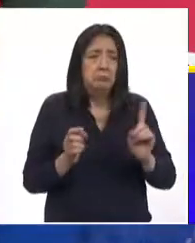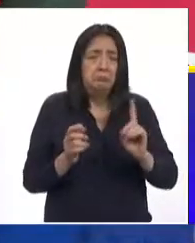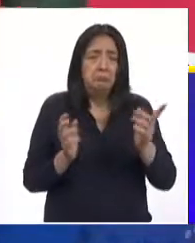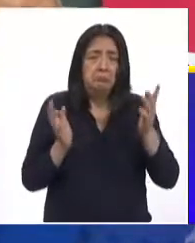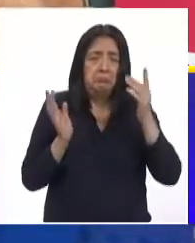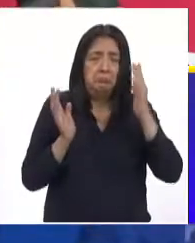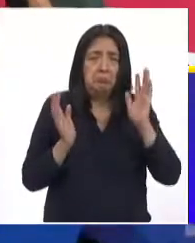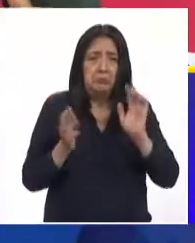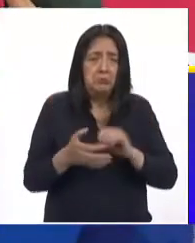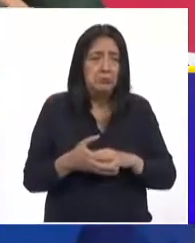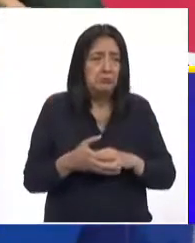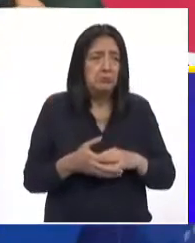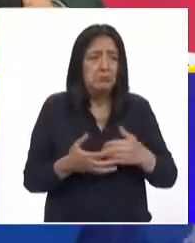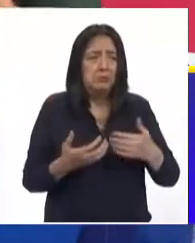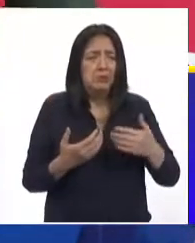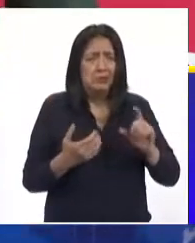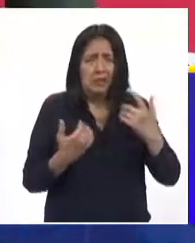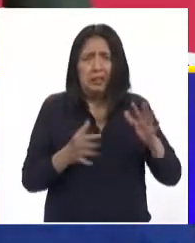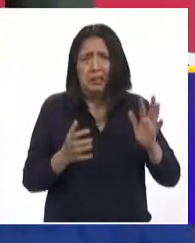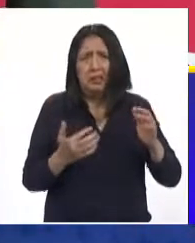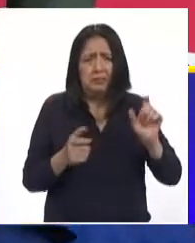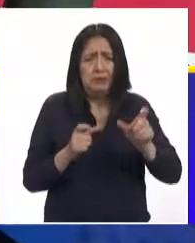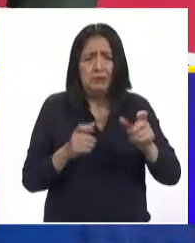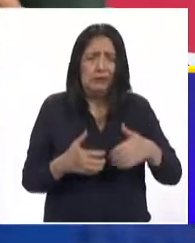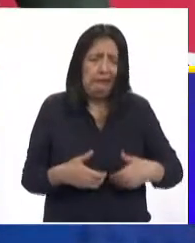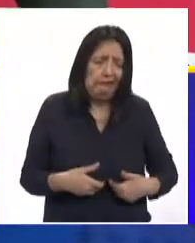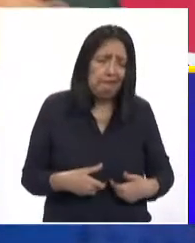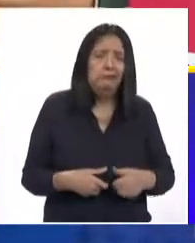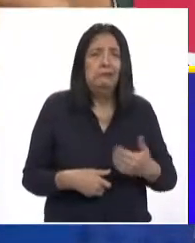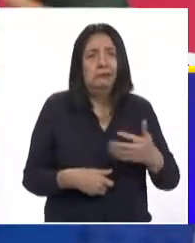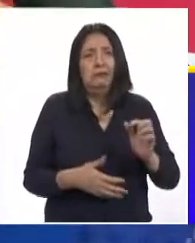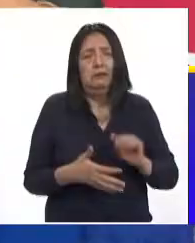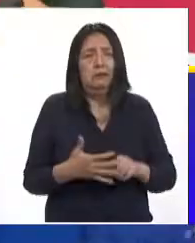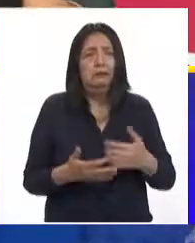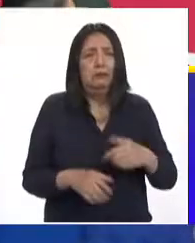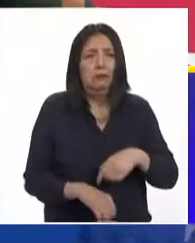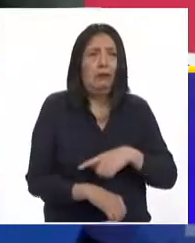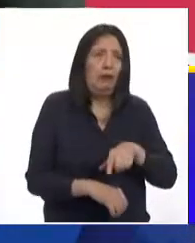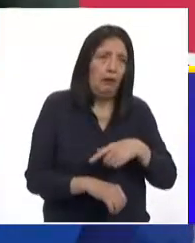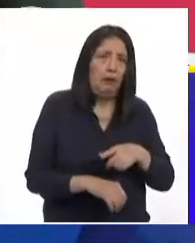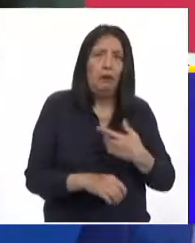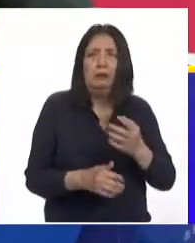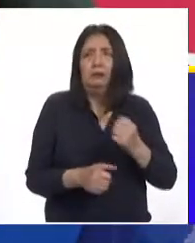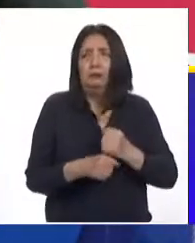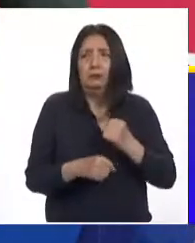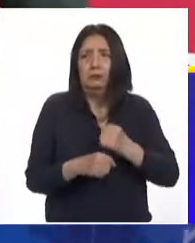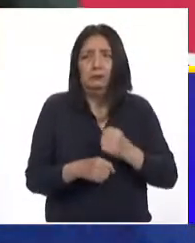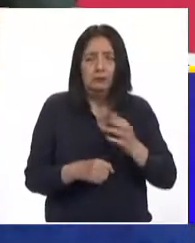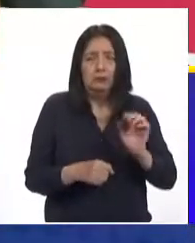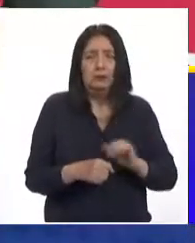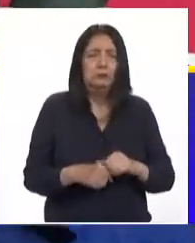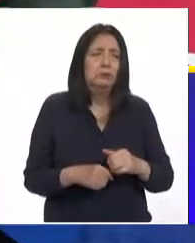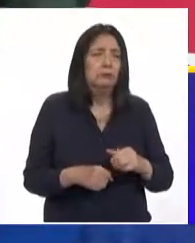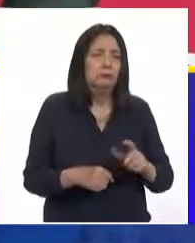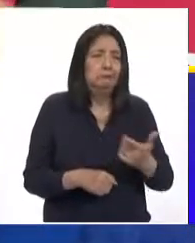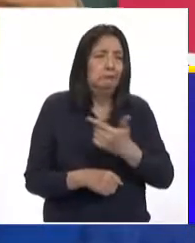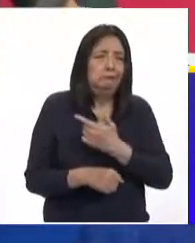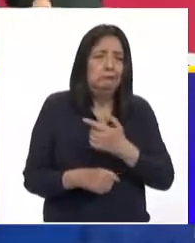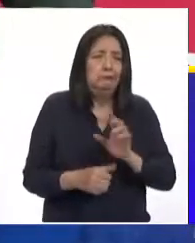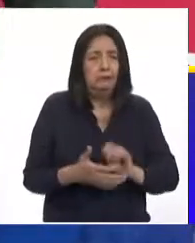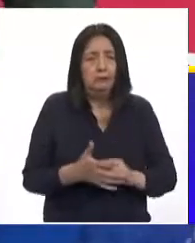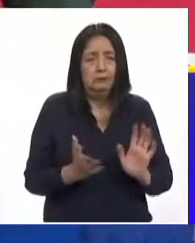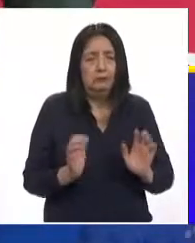estaban cansados, que estaban cansados con respecto a la ardua jornada que les ha tocado